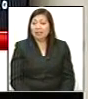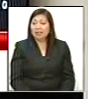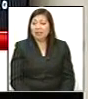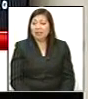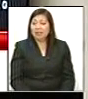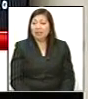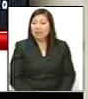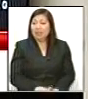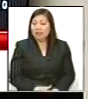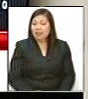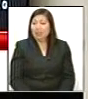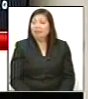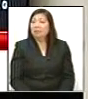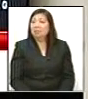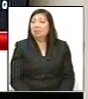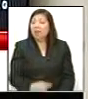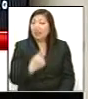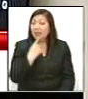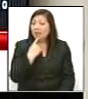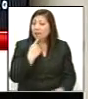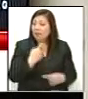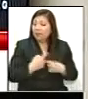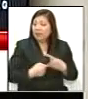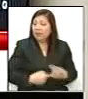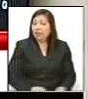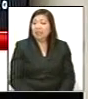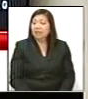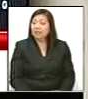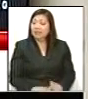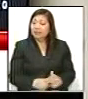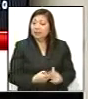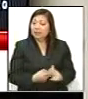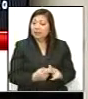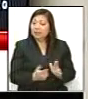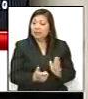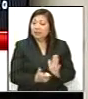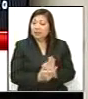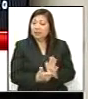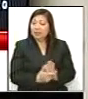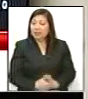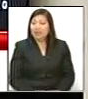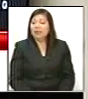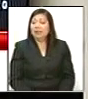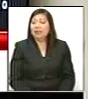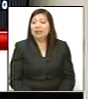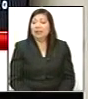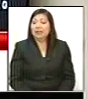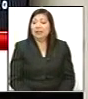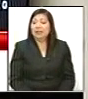Precisamente se ha dado cuenta de esta iniciativa legislativa